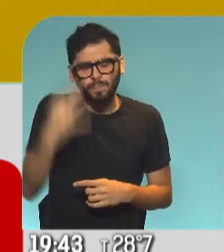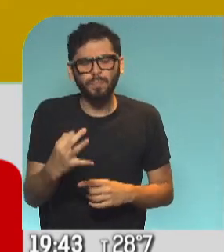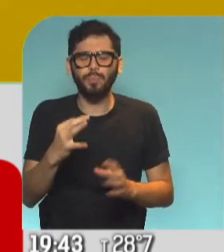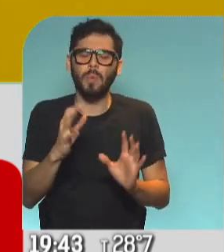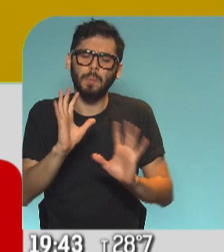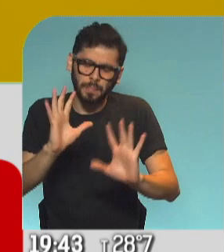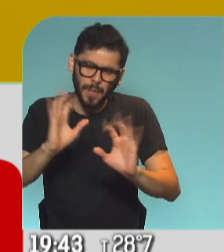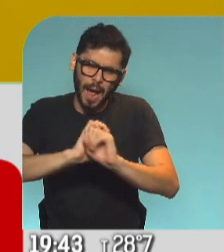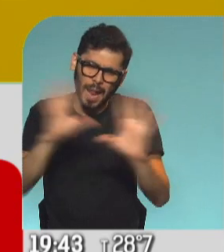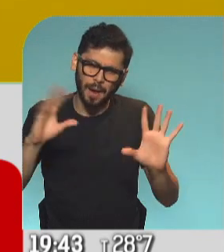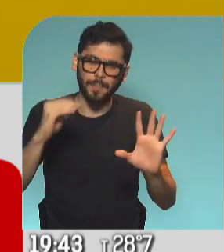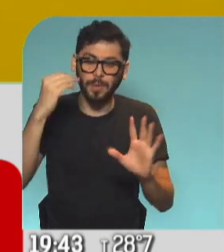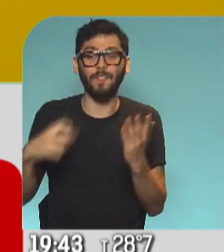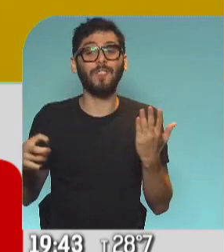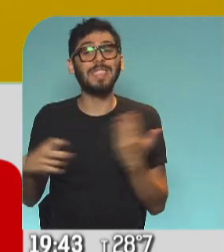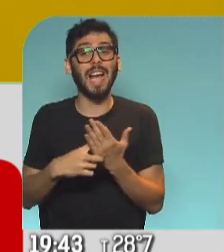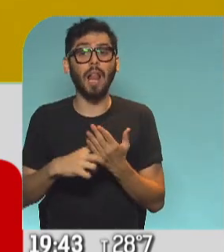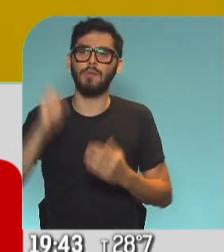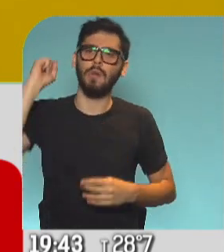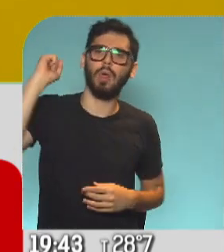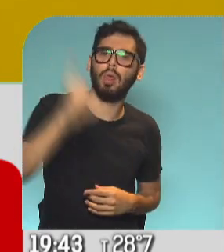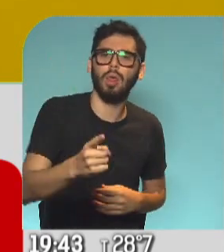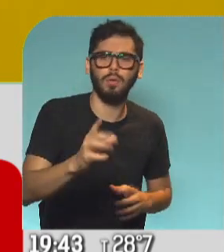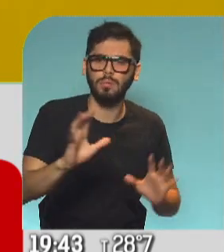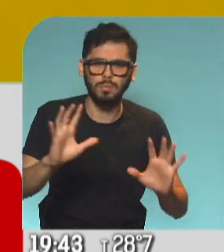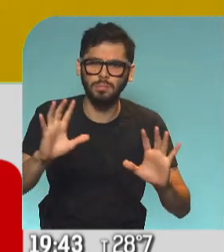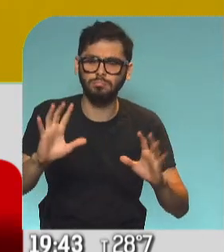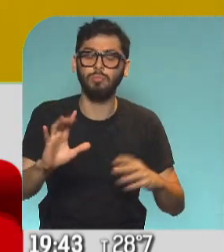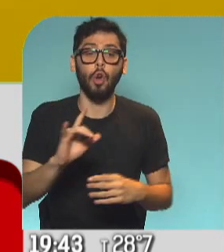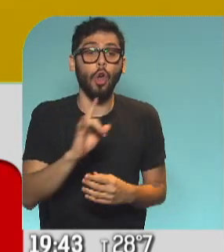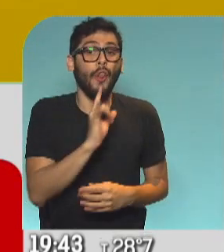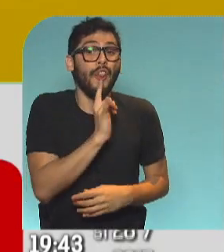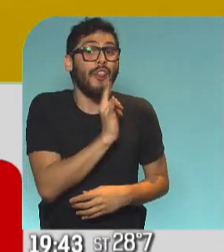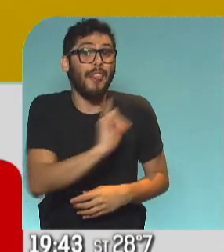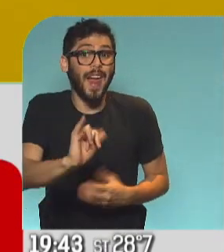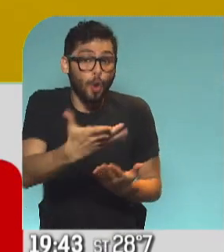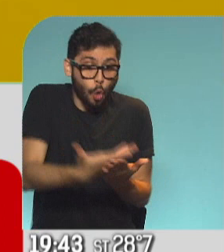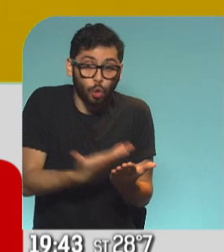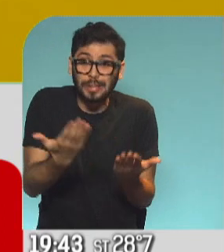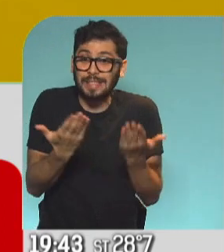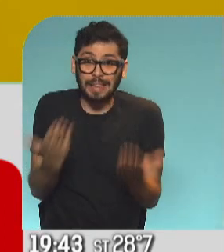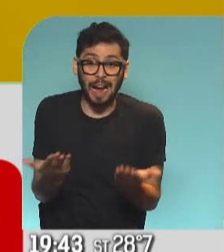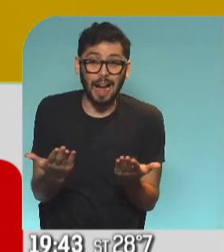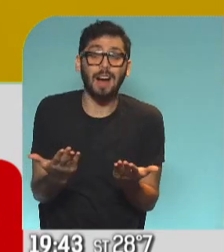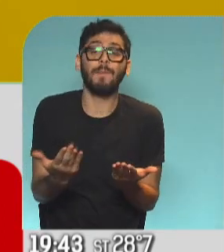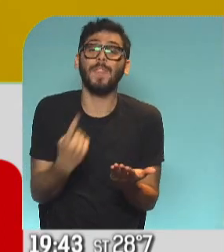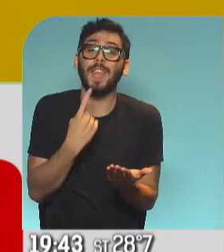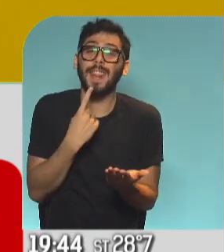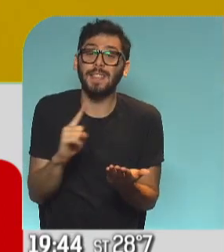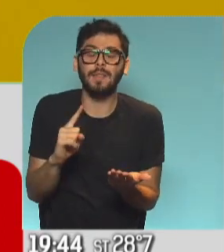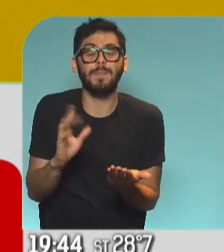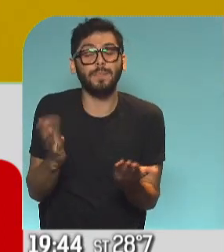que hizo la Fiscalía fue decir, acá hay una denuncia, hay rasgos que permiten decir, acá tenemos algo